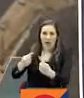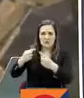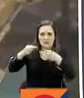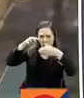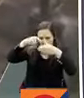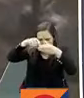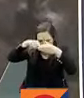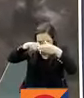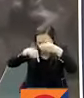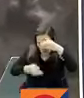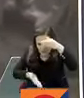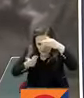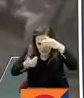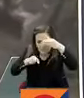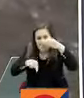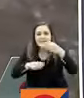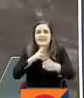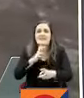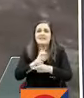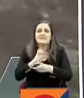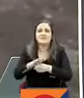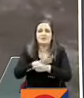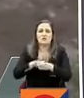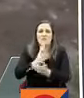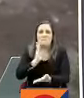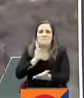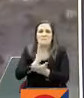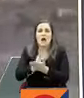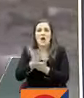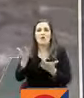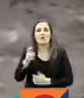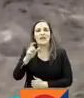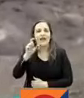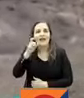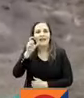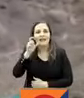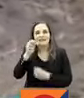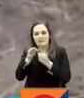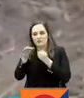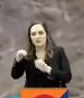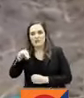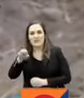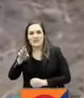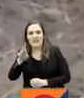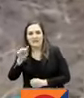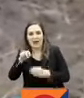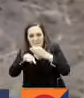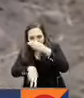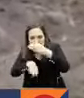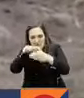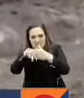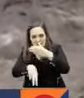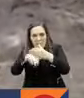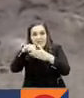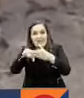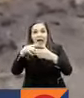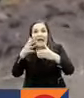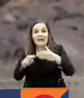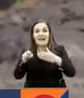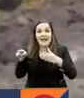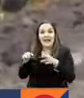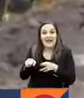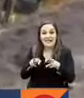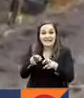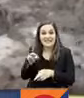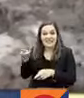han dificultado por la inestabilidad del terreno y los problemas en la maquinaria. Aunque la construcción del jarillón para contener la